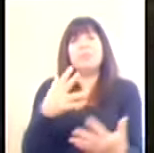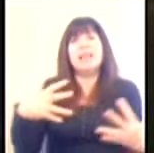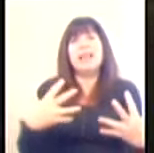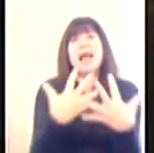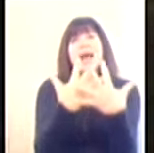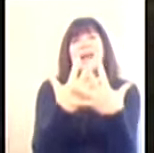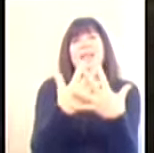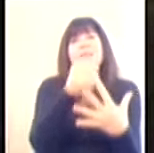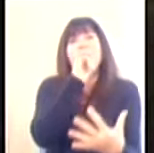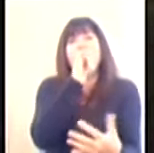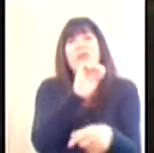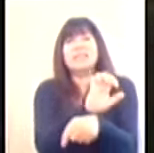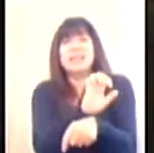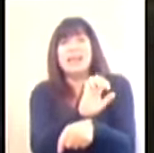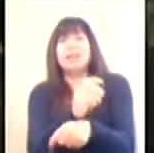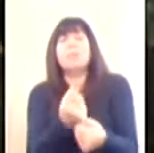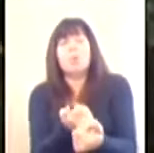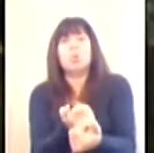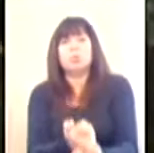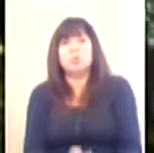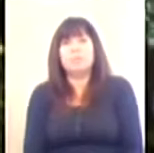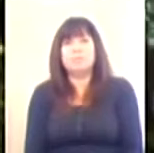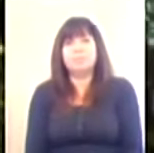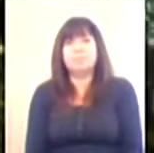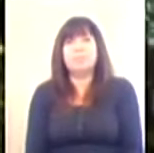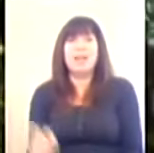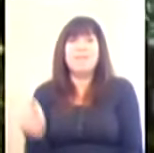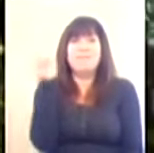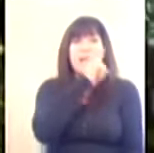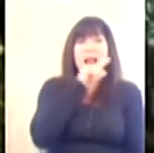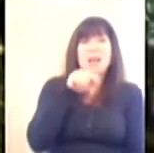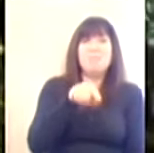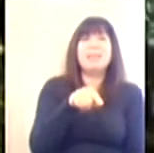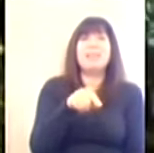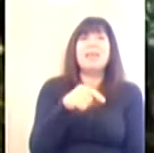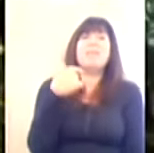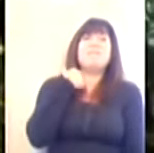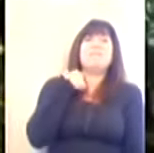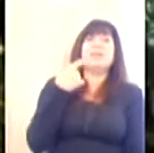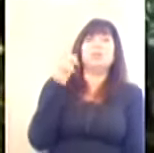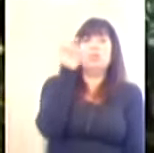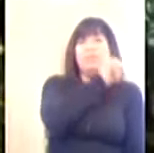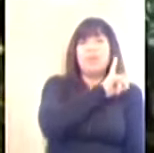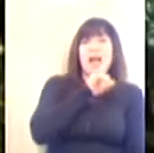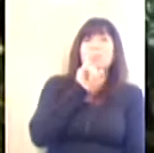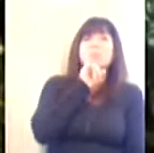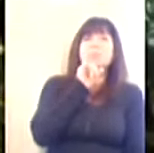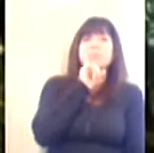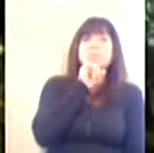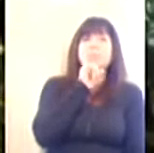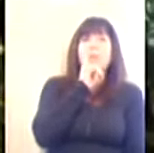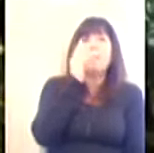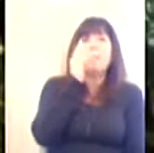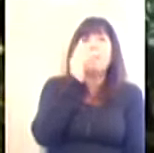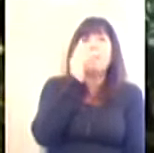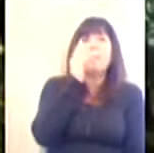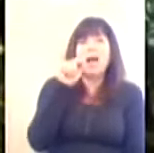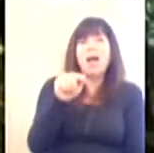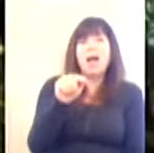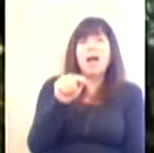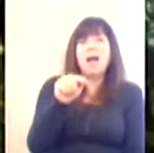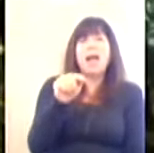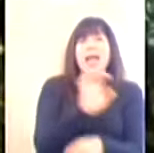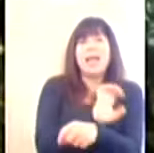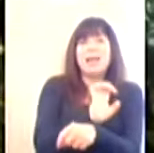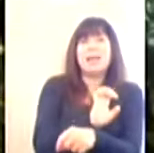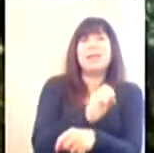pobreza energética. Y finalmente, el efecto final de tener mala fuente de energía y